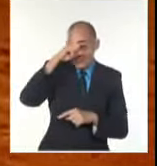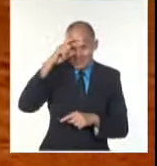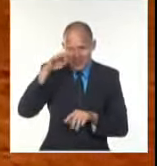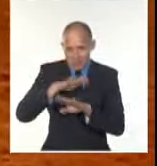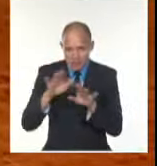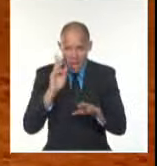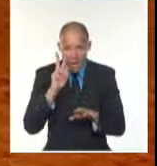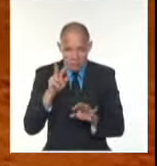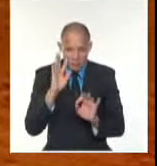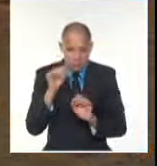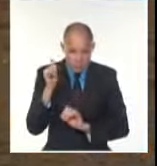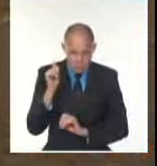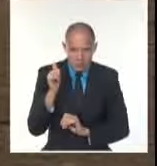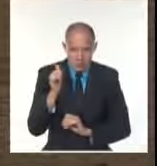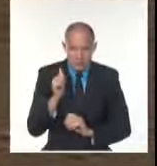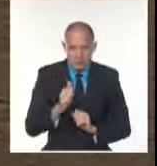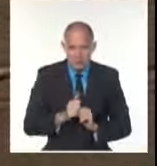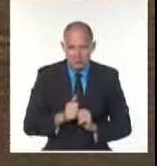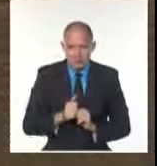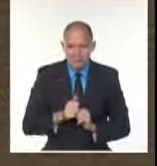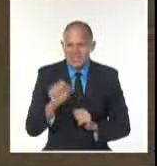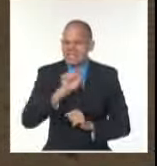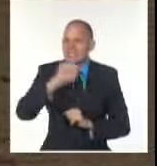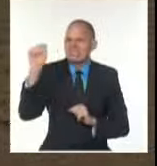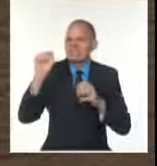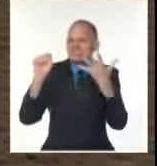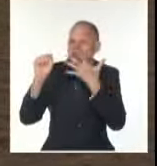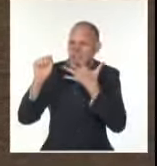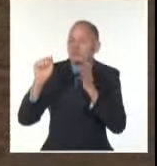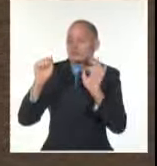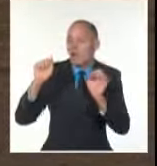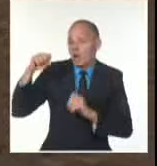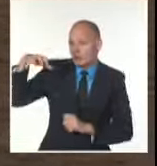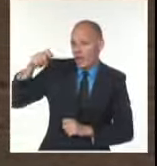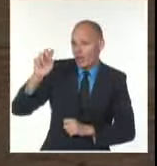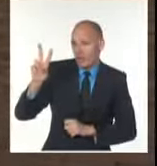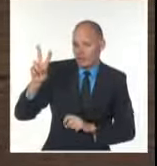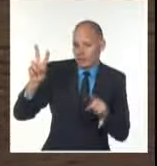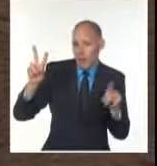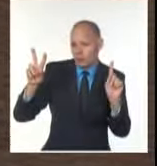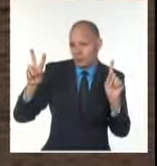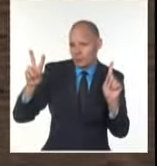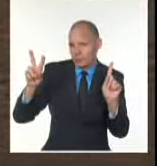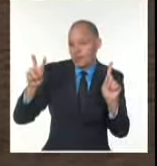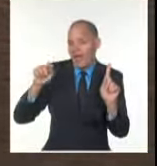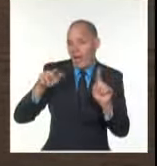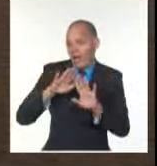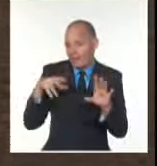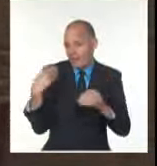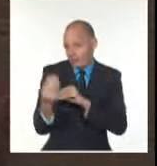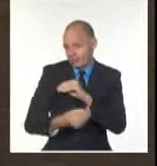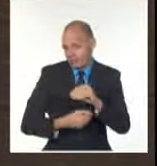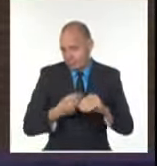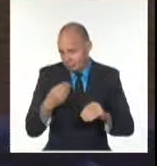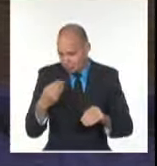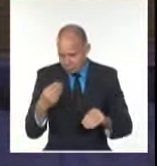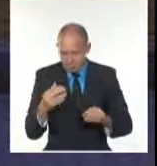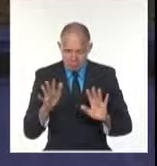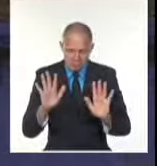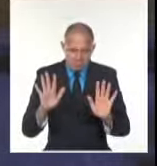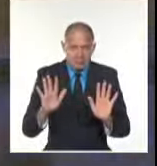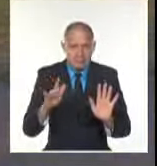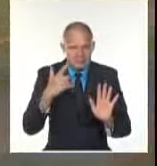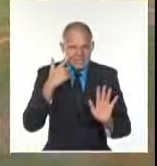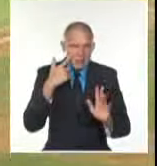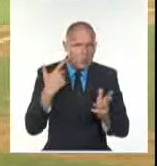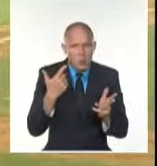ustedes en sus telereceptores, ganaba el conjunto Vuelta Bajero 2-1 cuando hay un cambio de entrada. Lo último que se supo, bueno, era que se